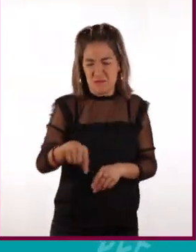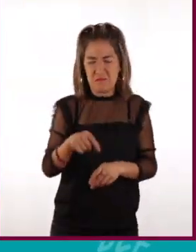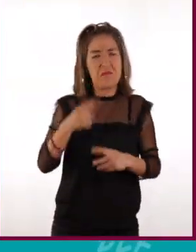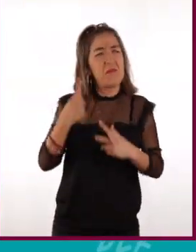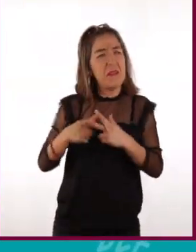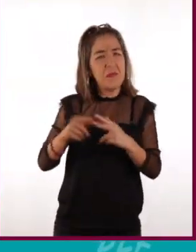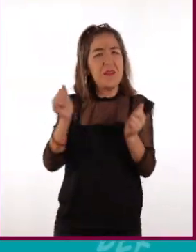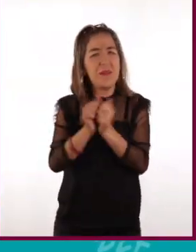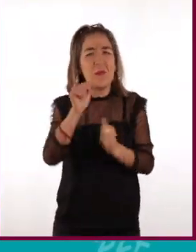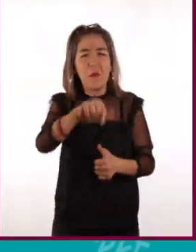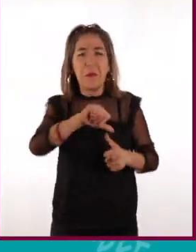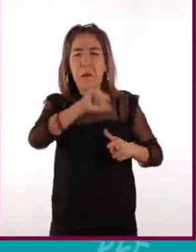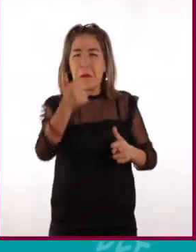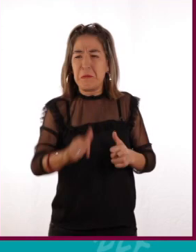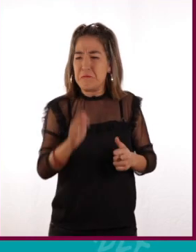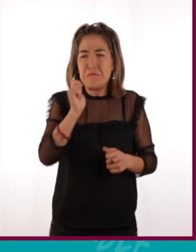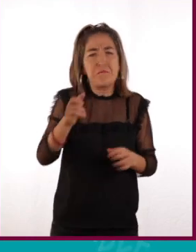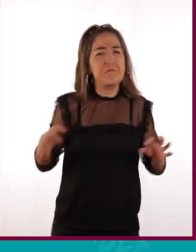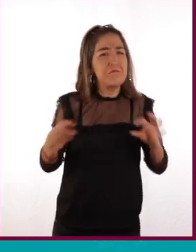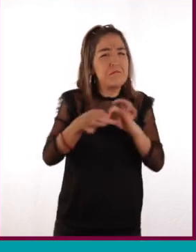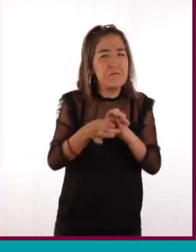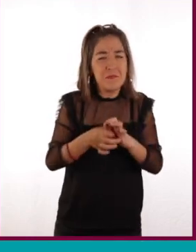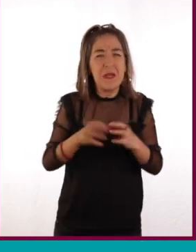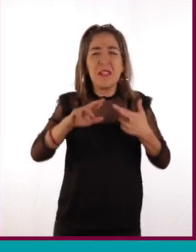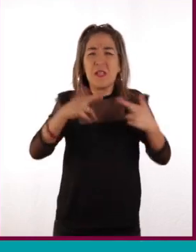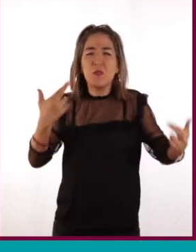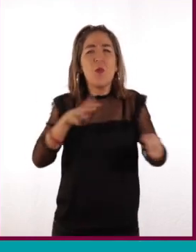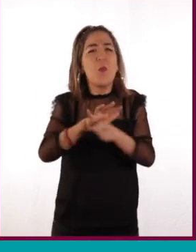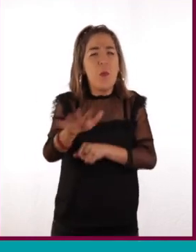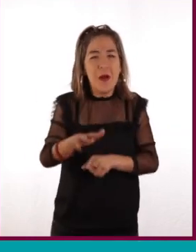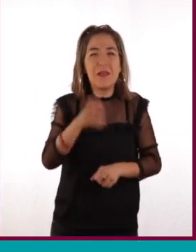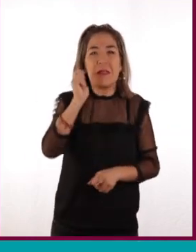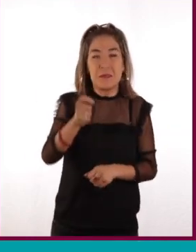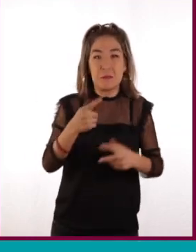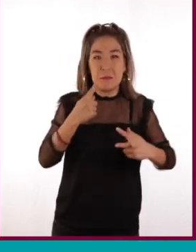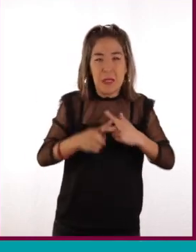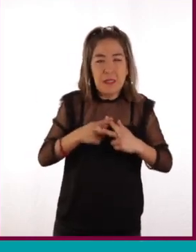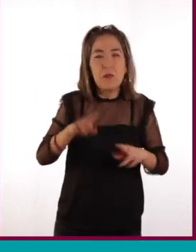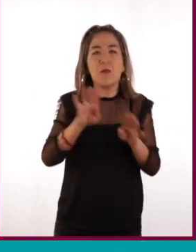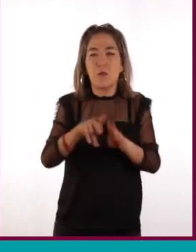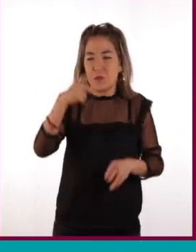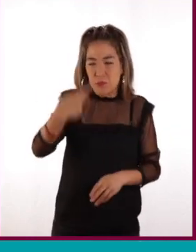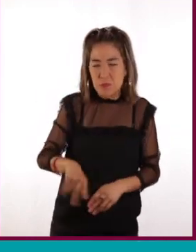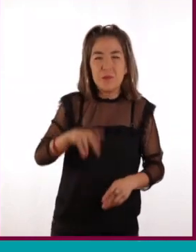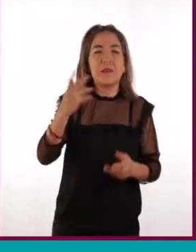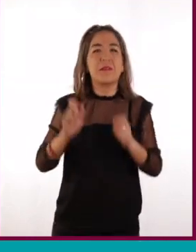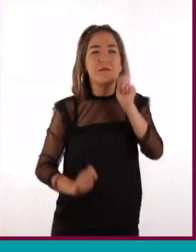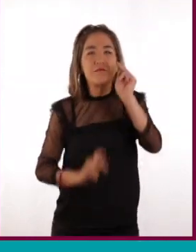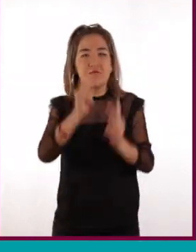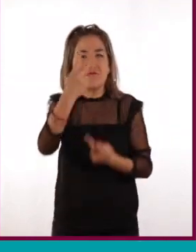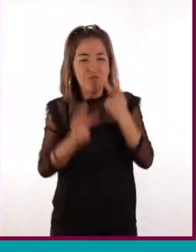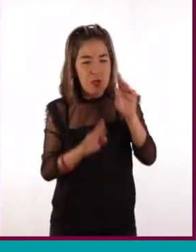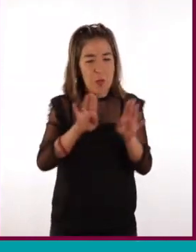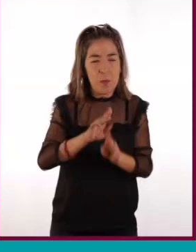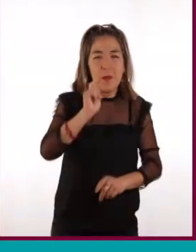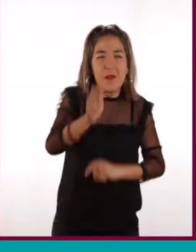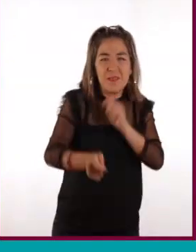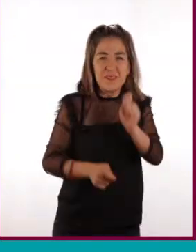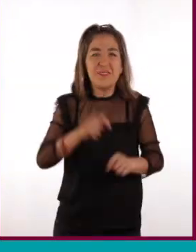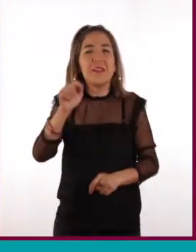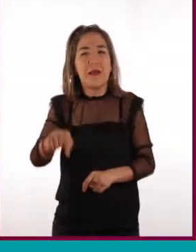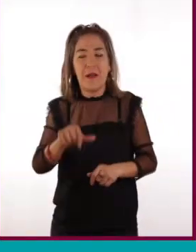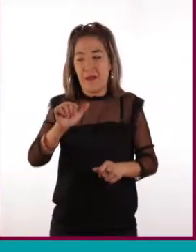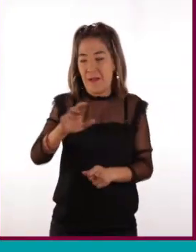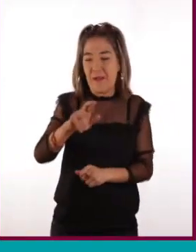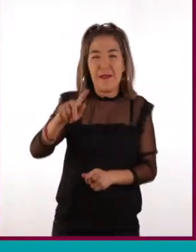haber entre las matemáticas y esta corriente artística? Si consideramos que las matemáticas describen a la naturaleza y que